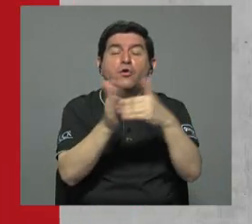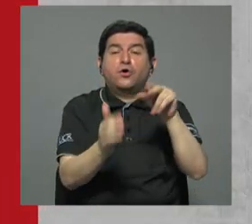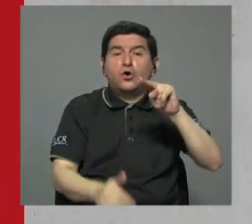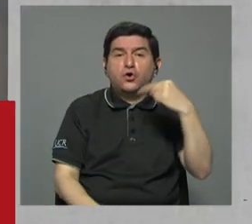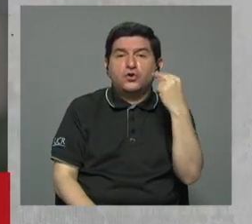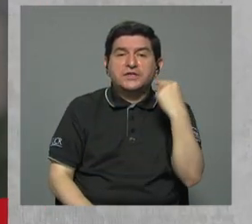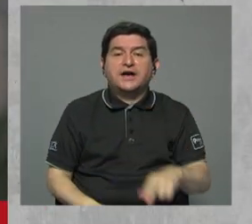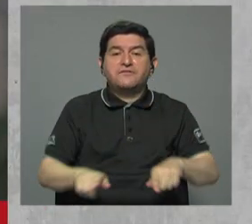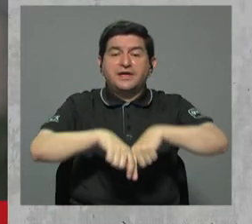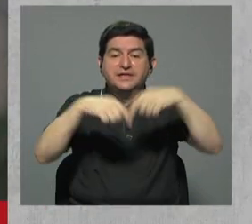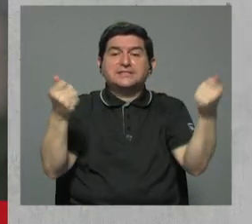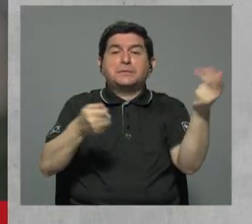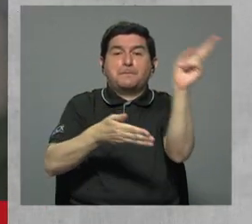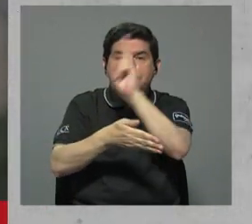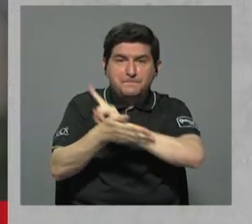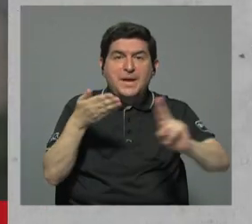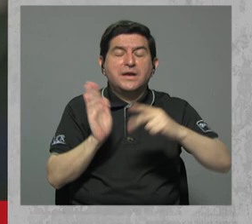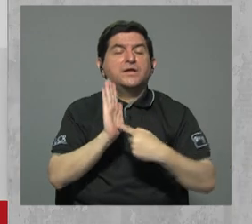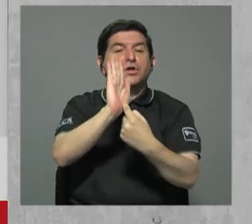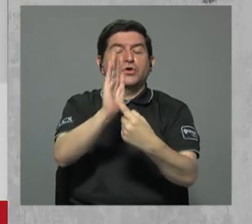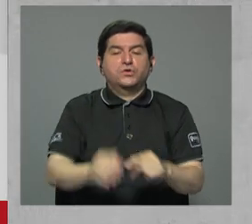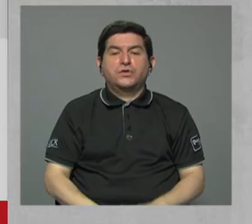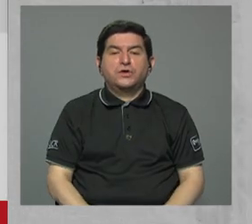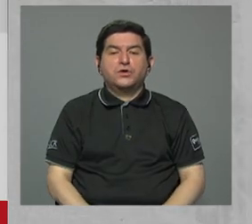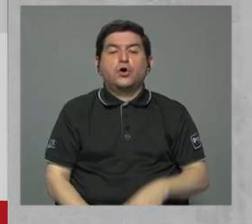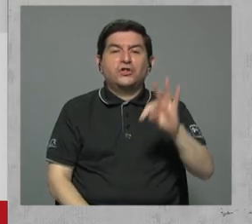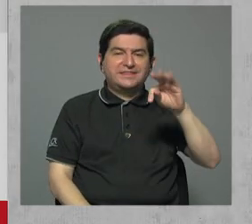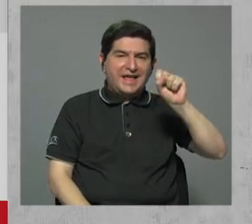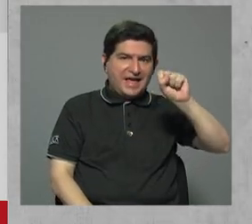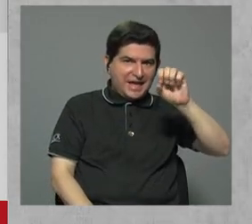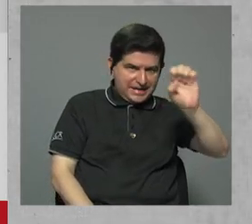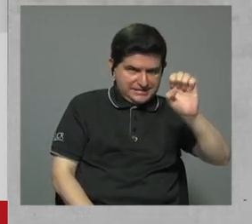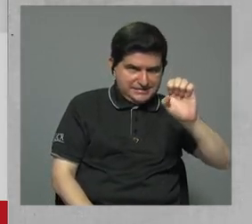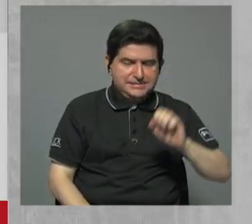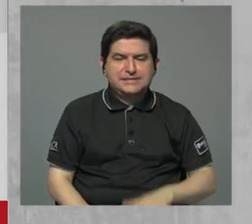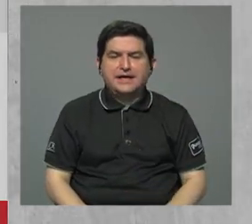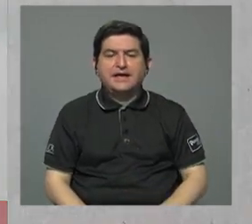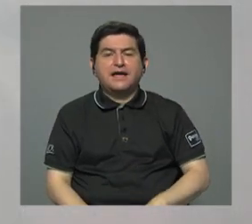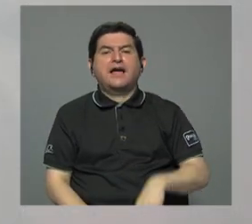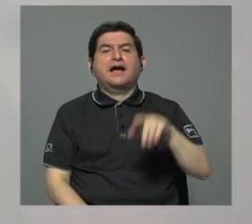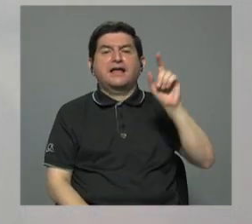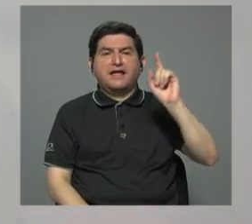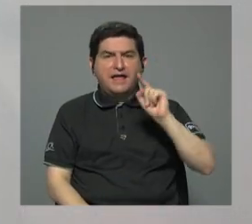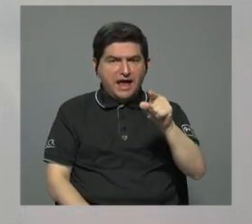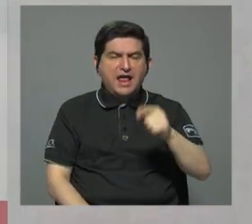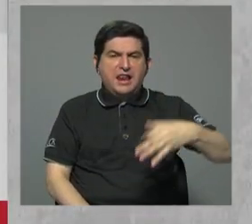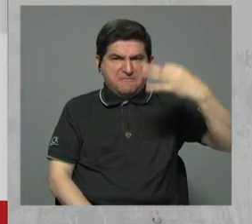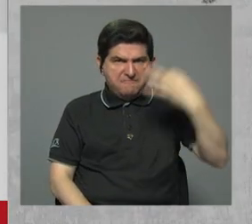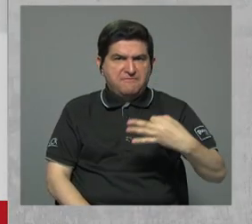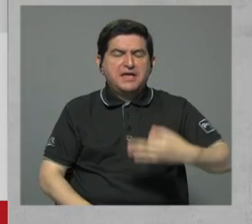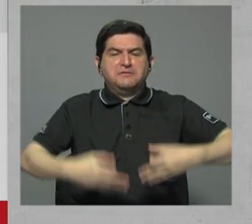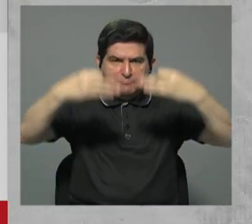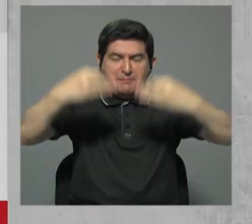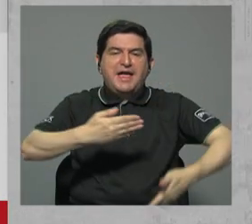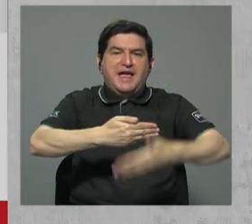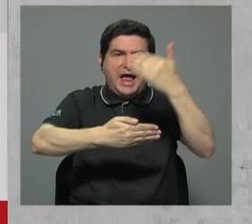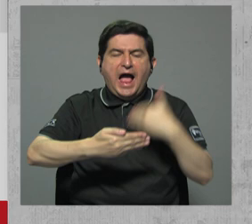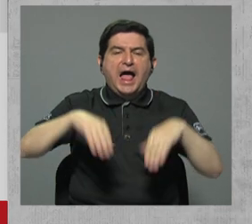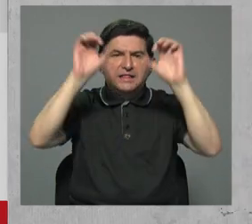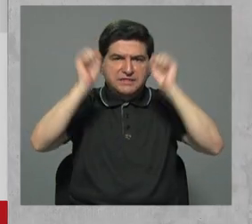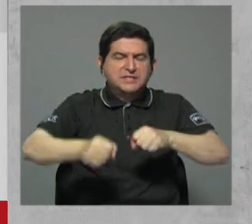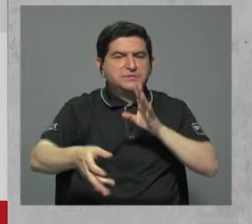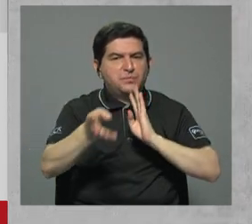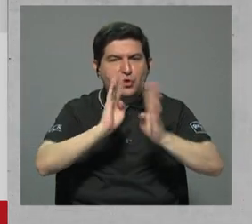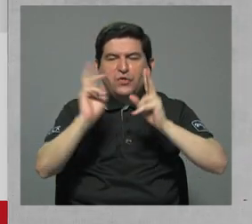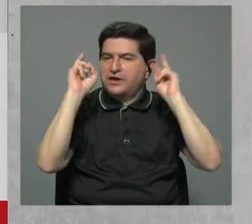del Semanario Universidad que nos dice de parte del Tribunal Supremo de Elecciones que tendría que quedar en firme esta sentencia antes de que ellos se pudieran referir